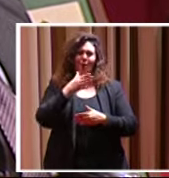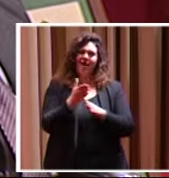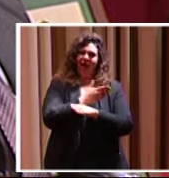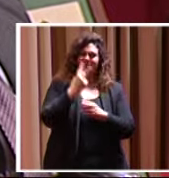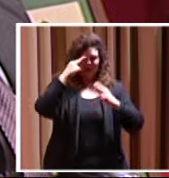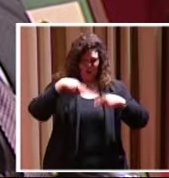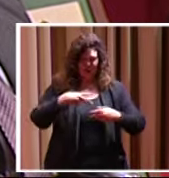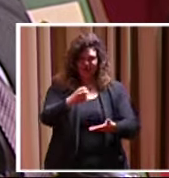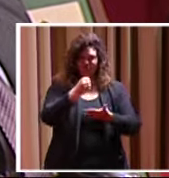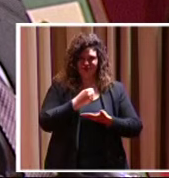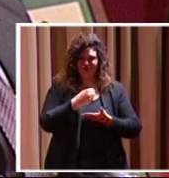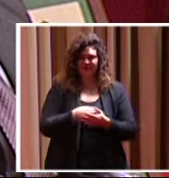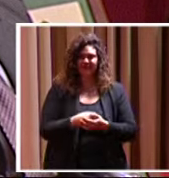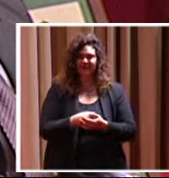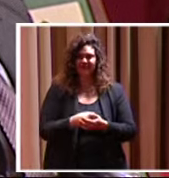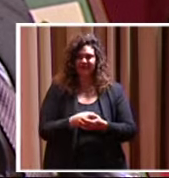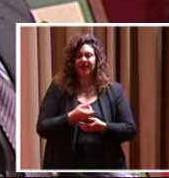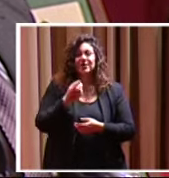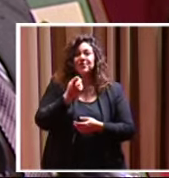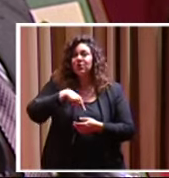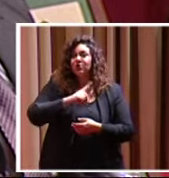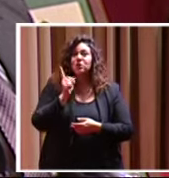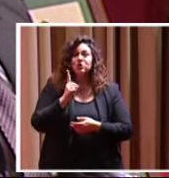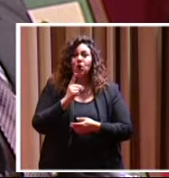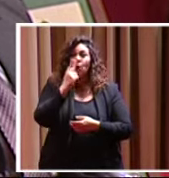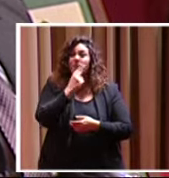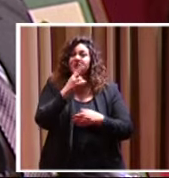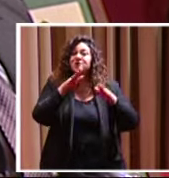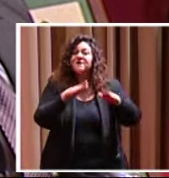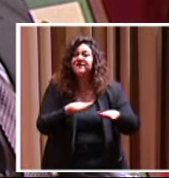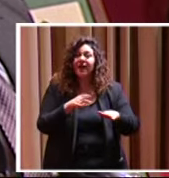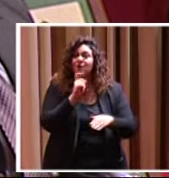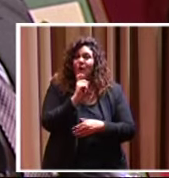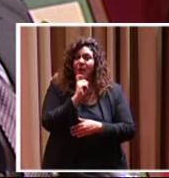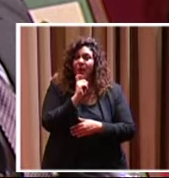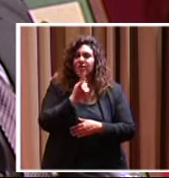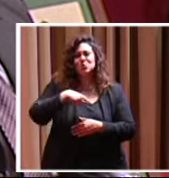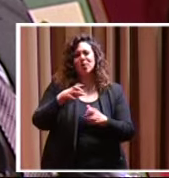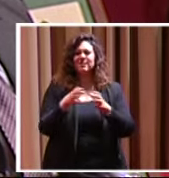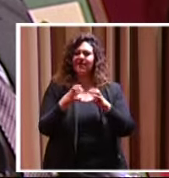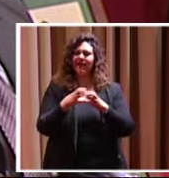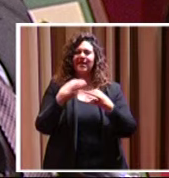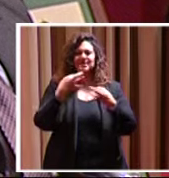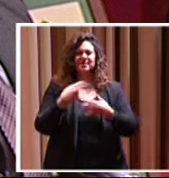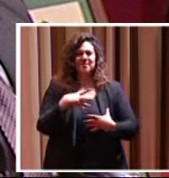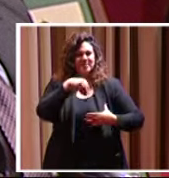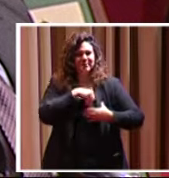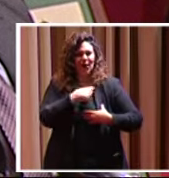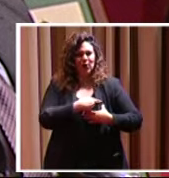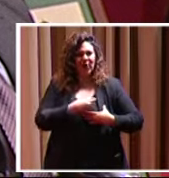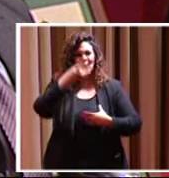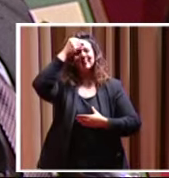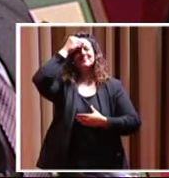recibido. Solo seremos fieles a ese compromiso si llevamos a nuestra Granada siempre en el corazón y en el